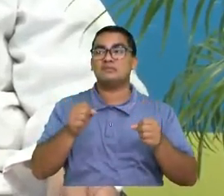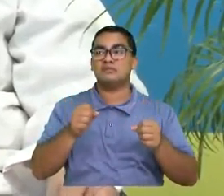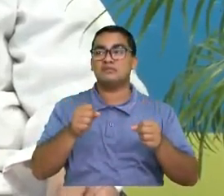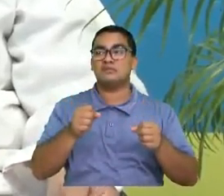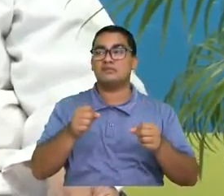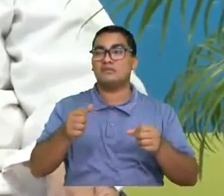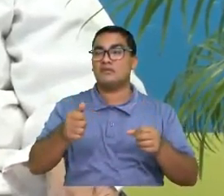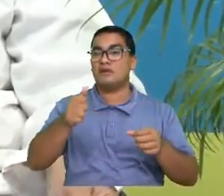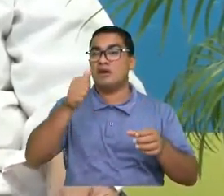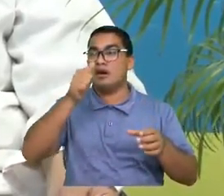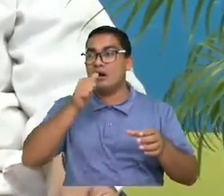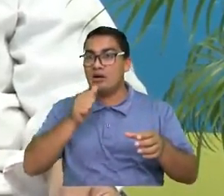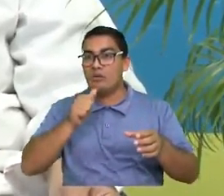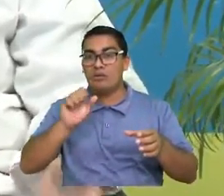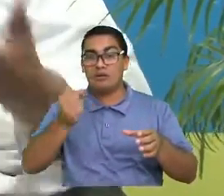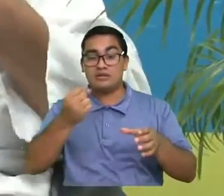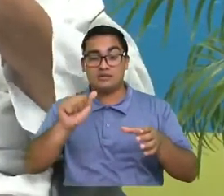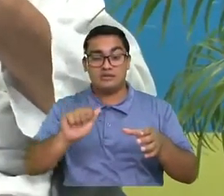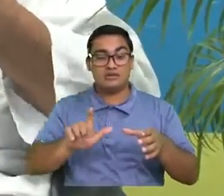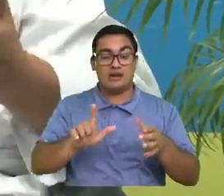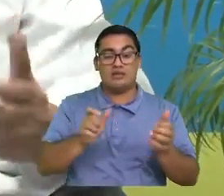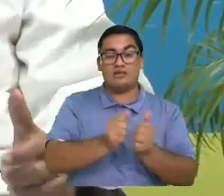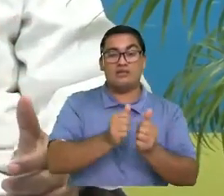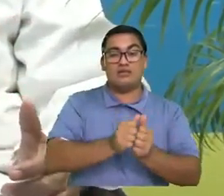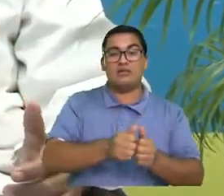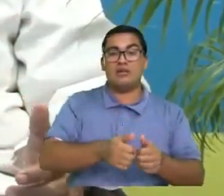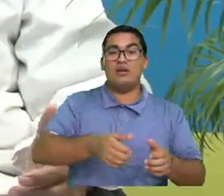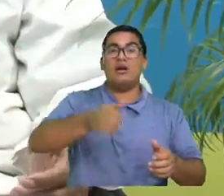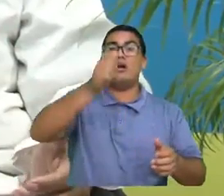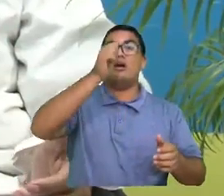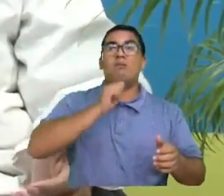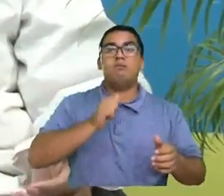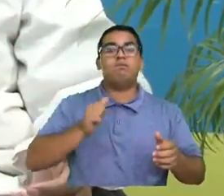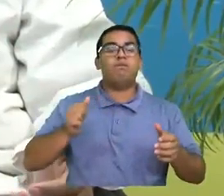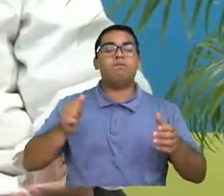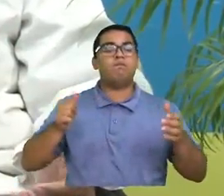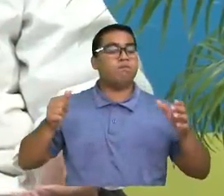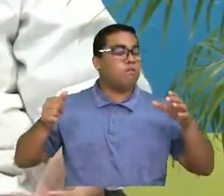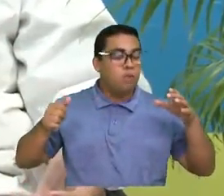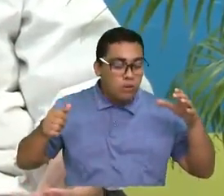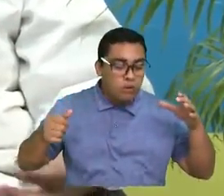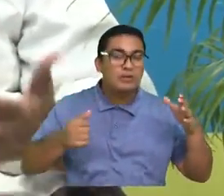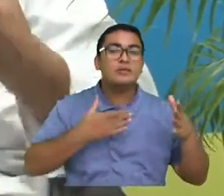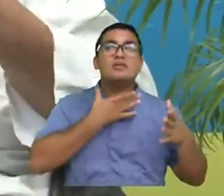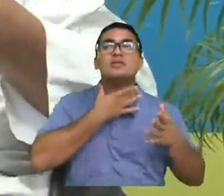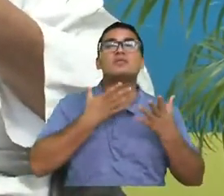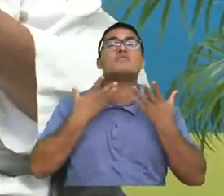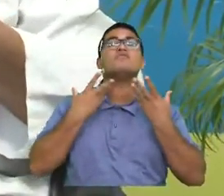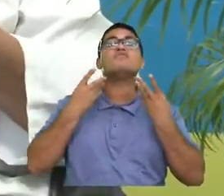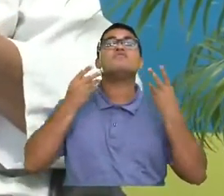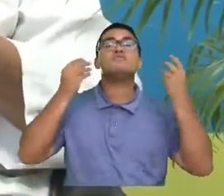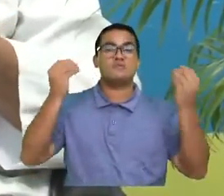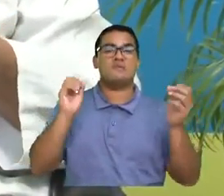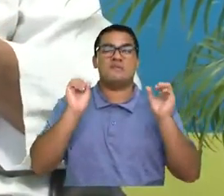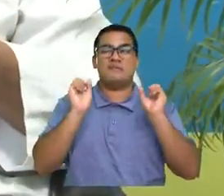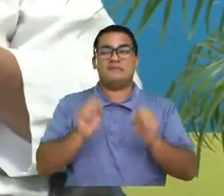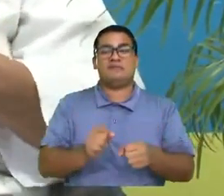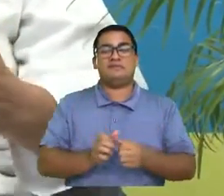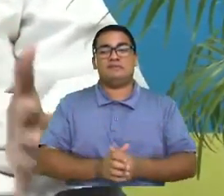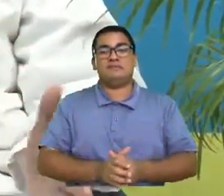agua tibia con sal, o mi gárgara, y de esa manera yo estoy ayudando a mis amígdalas a que se